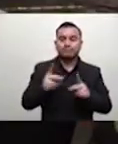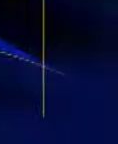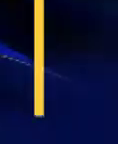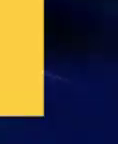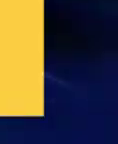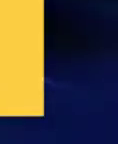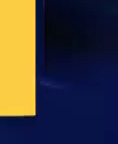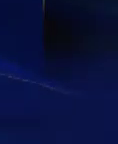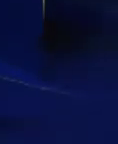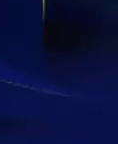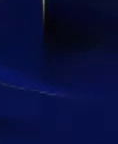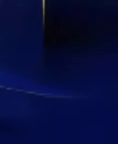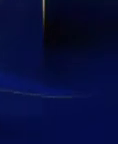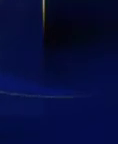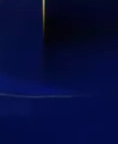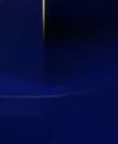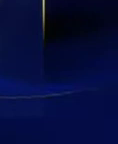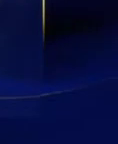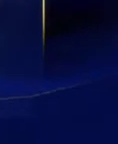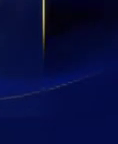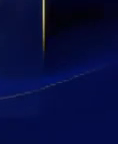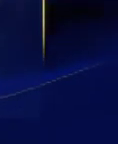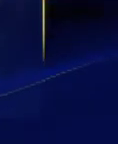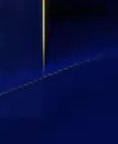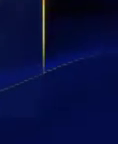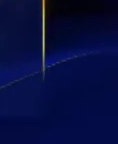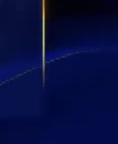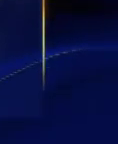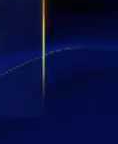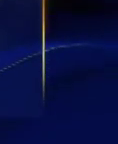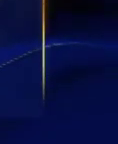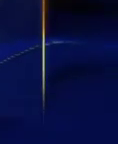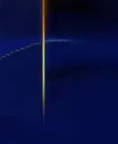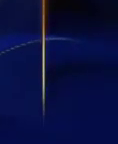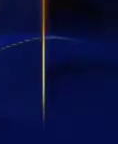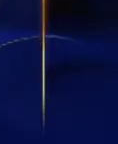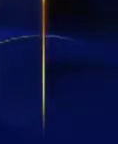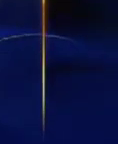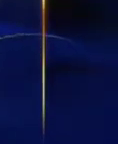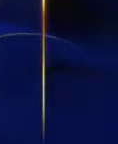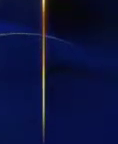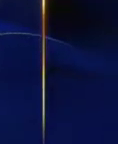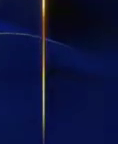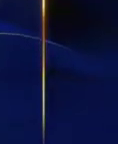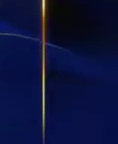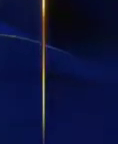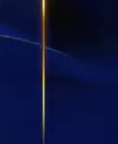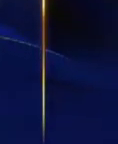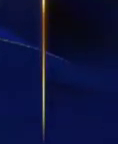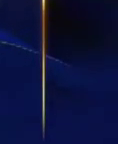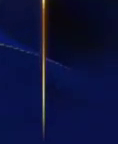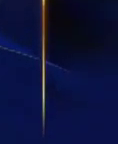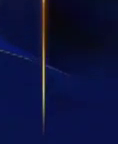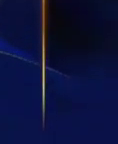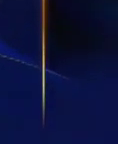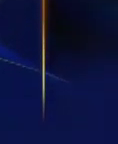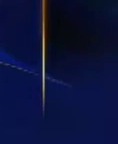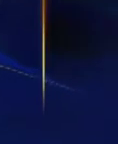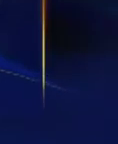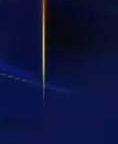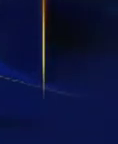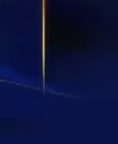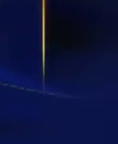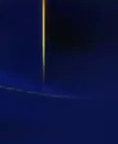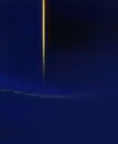al revisar las cifras los primeros cuatro meses de 2020 contabilizan 441 homicidios